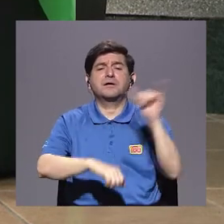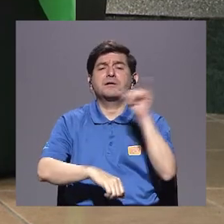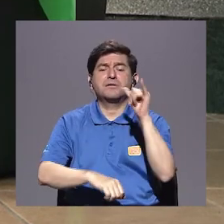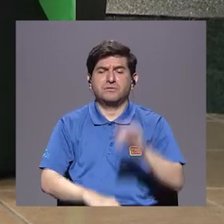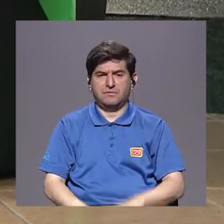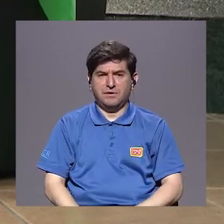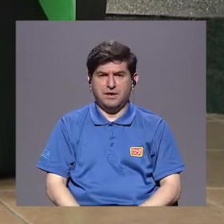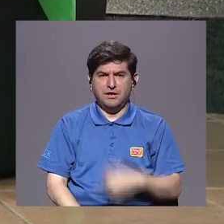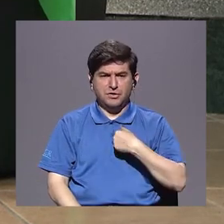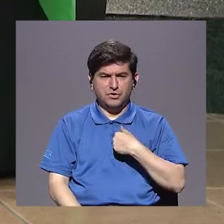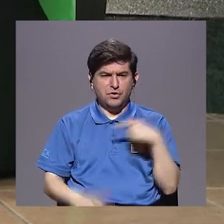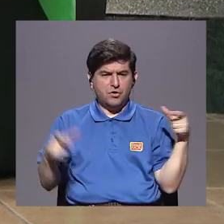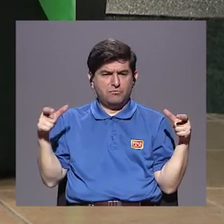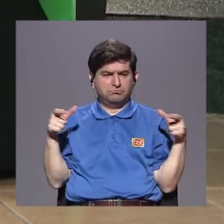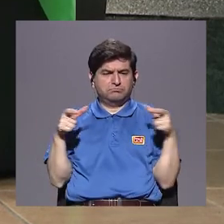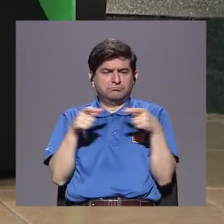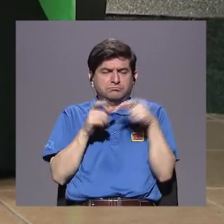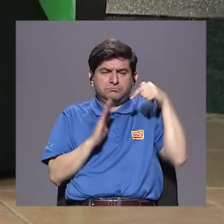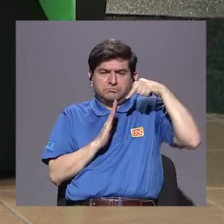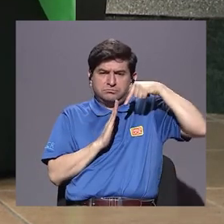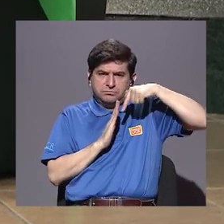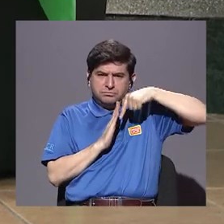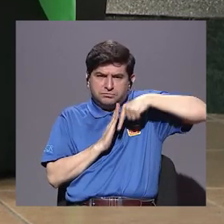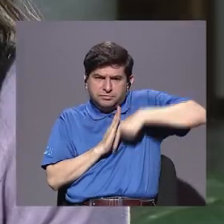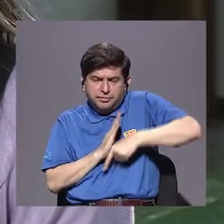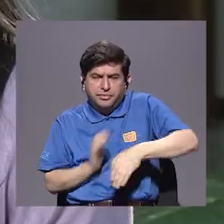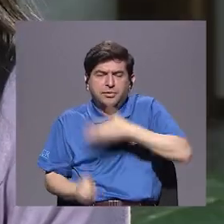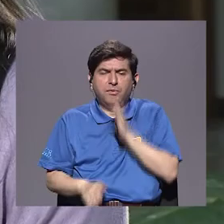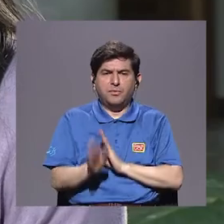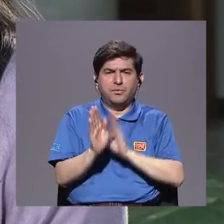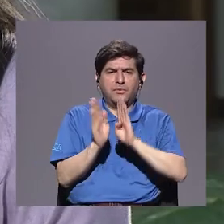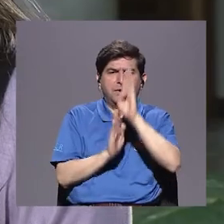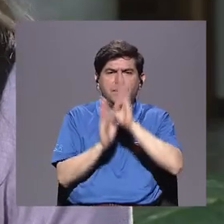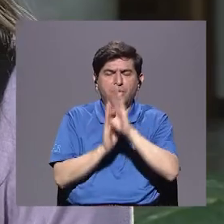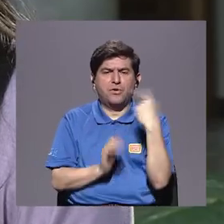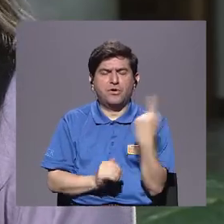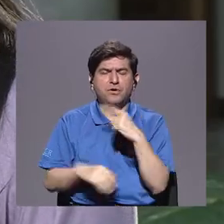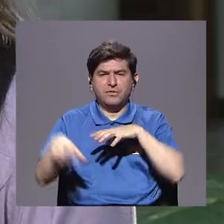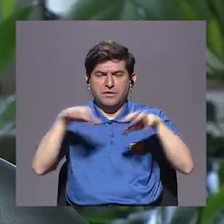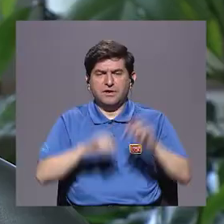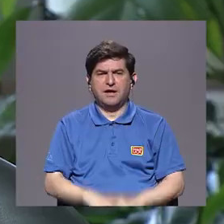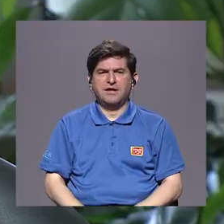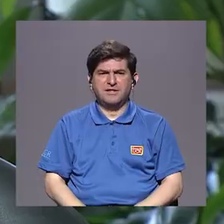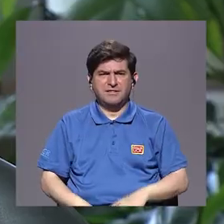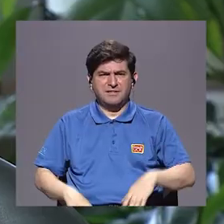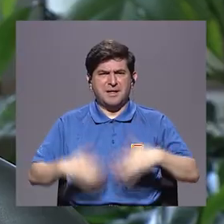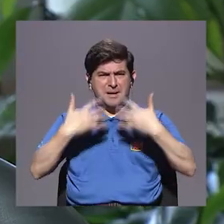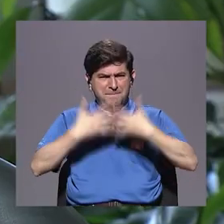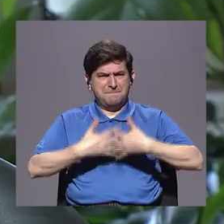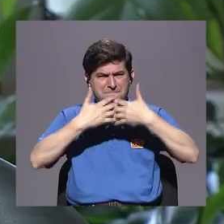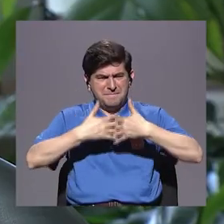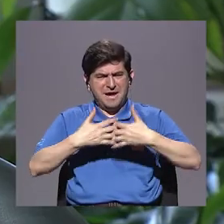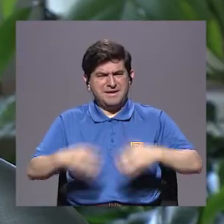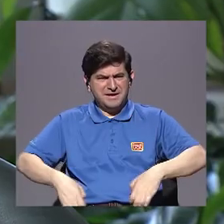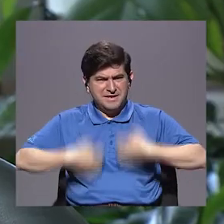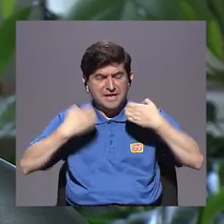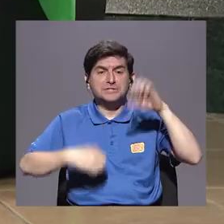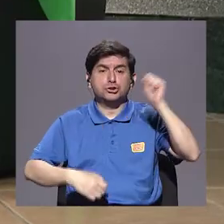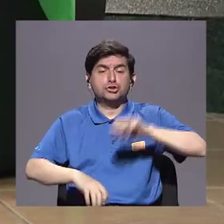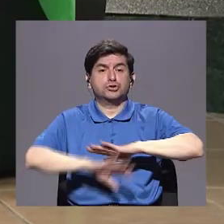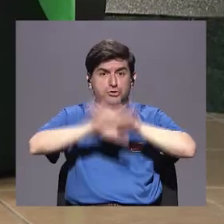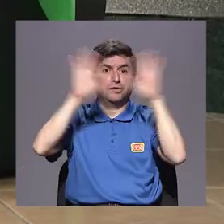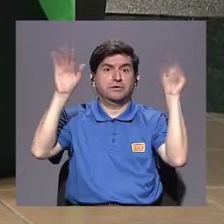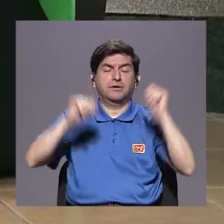permitan una conexión profunda y un mejor desarrollo de cada ejercicio. ¿Y existen como máquinas para hacer Pilates?